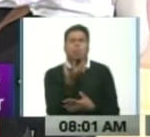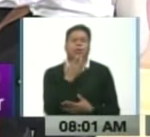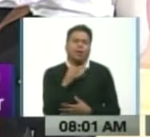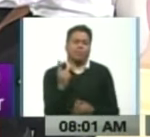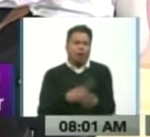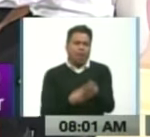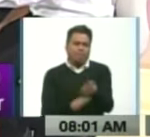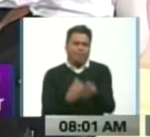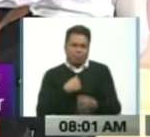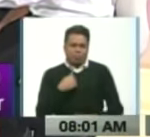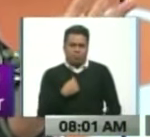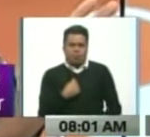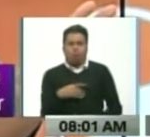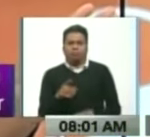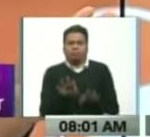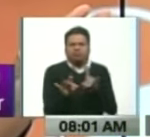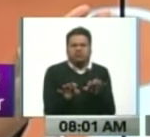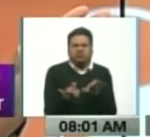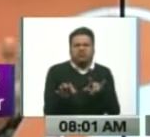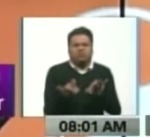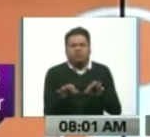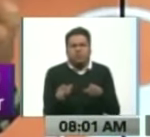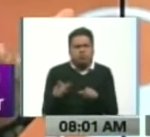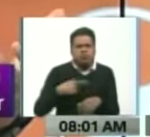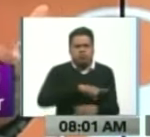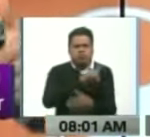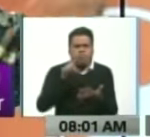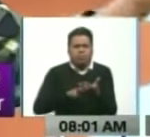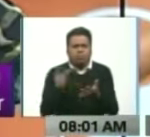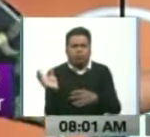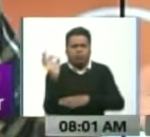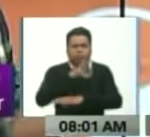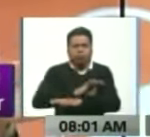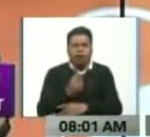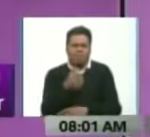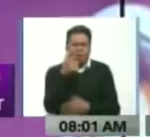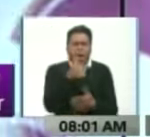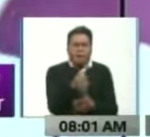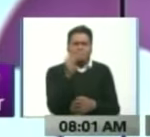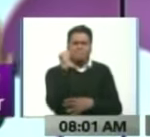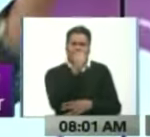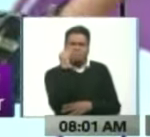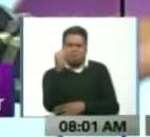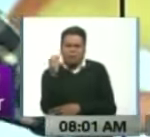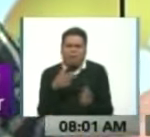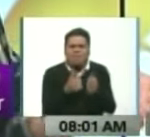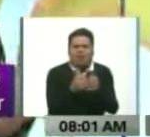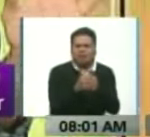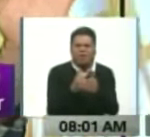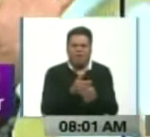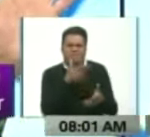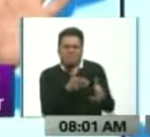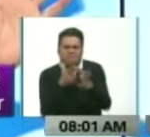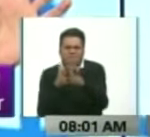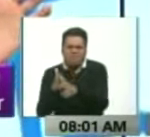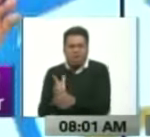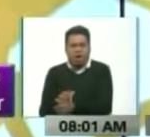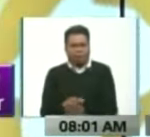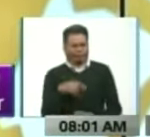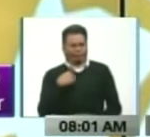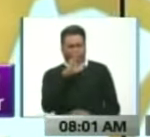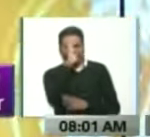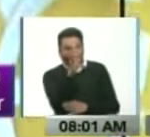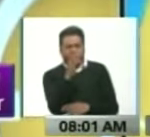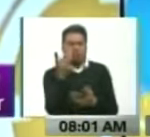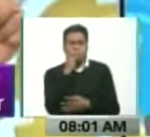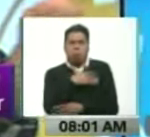se la pasa en una computadora prácticamente todo el día jugando cosas de asesinar a otra persona, de perseguir, de torturar y cosas que no tienen sentido y que